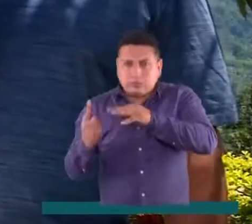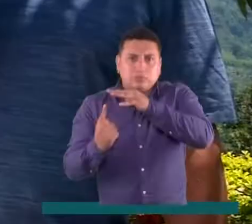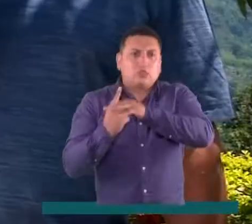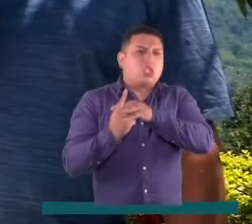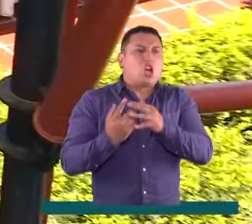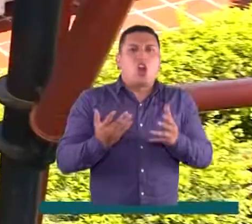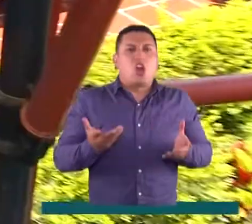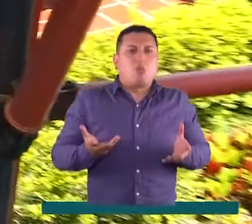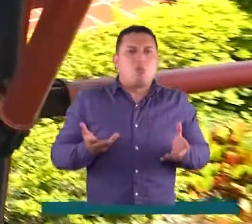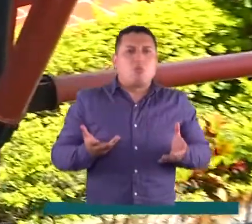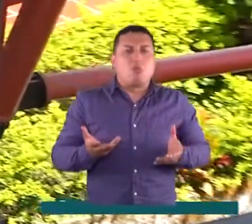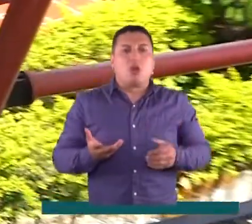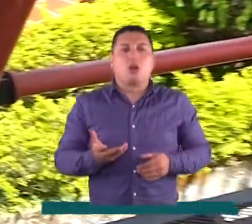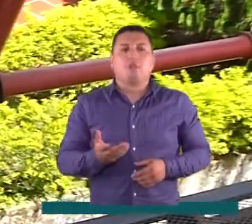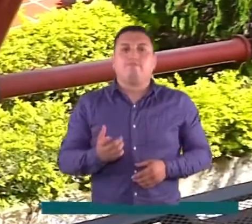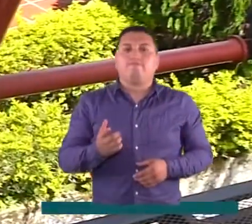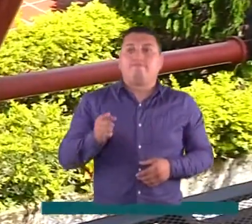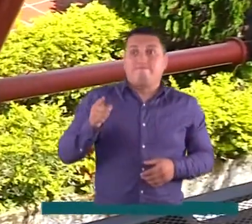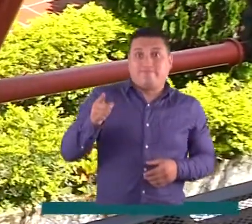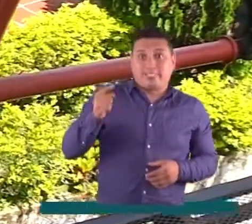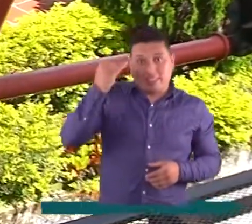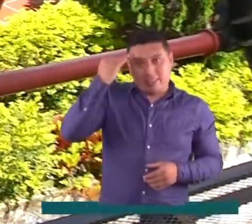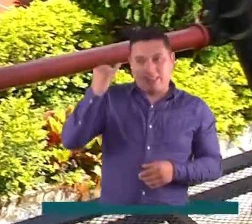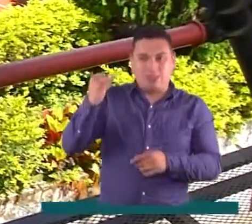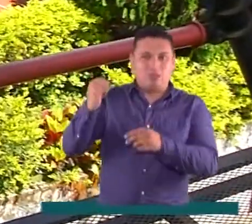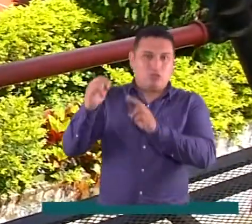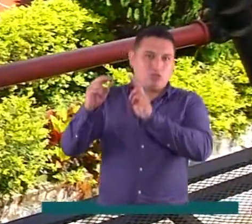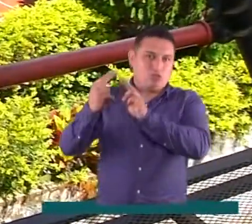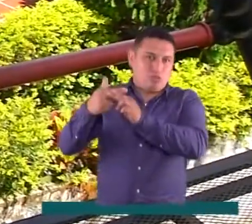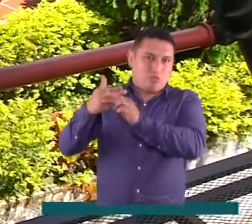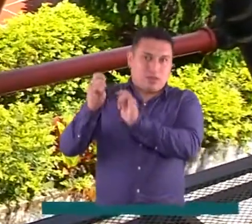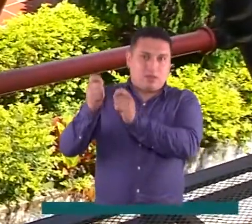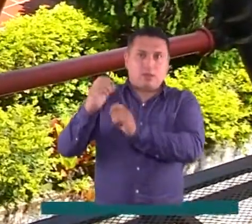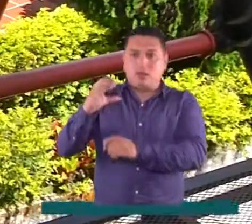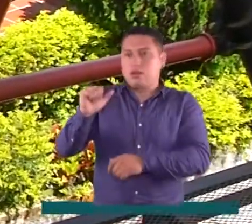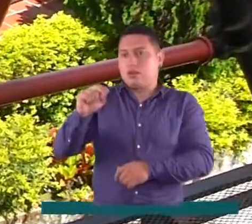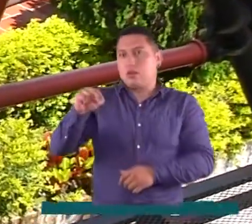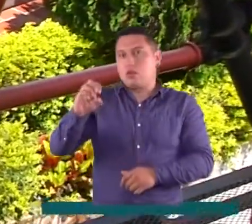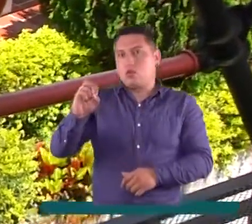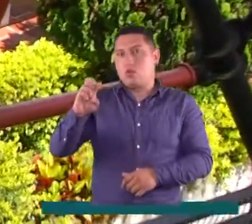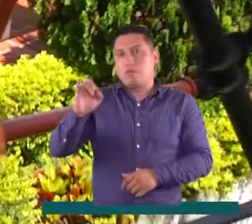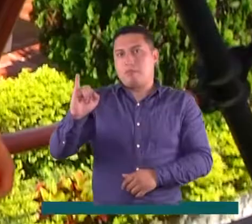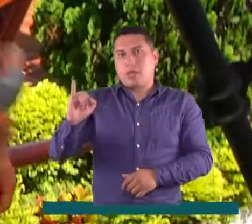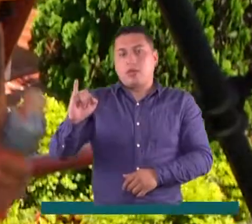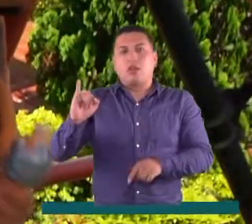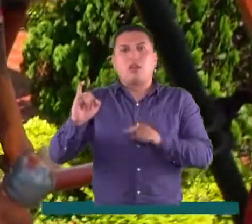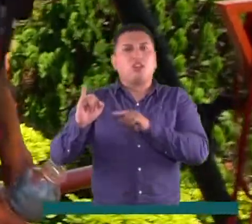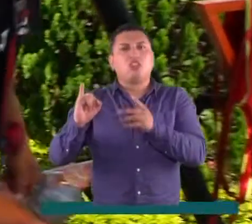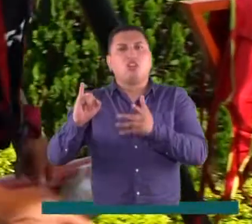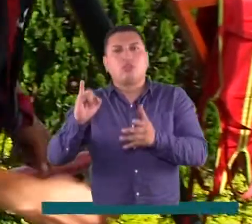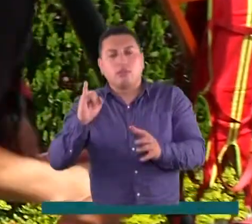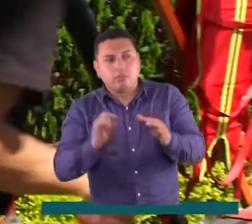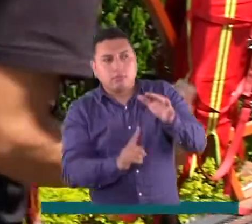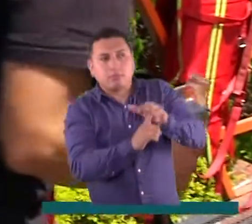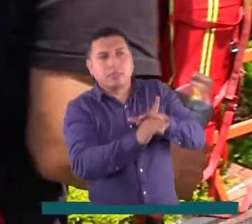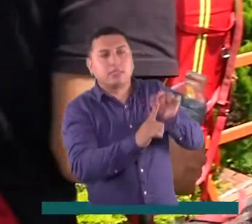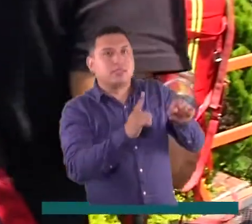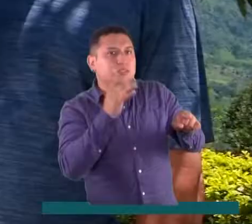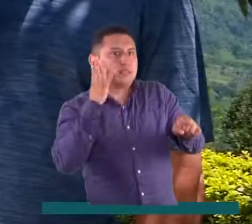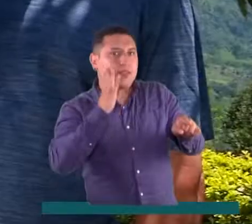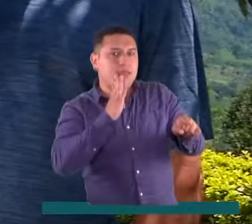Este emprendimiento nació, la idea del Canopy lo traje de